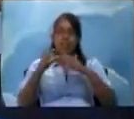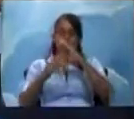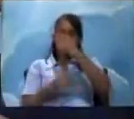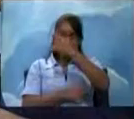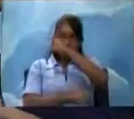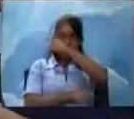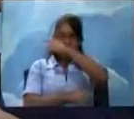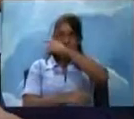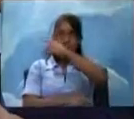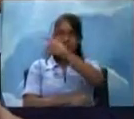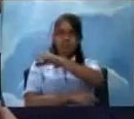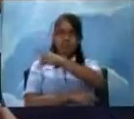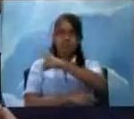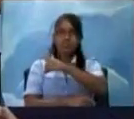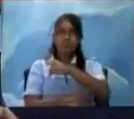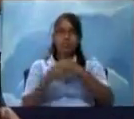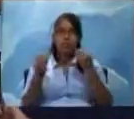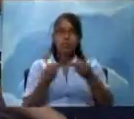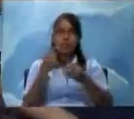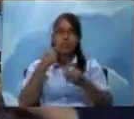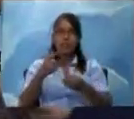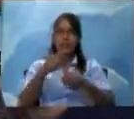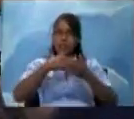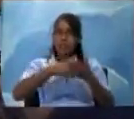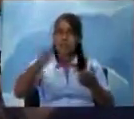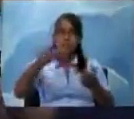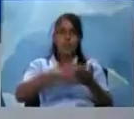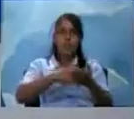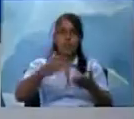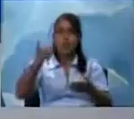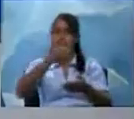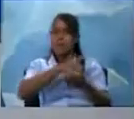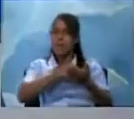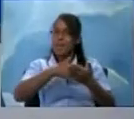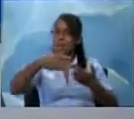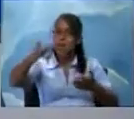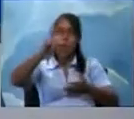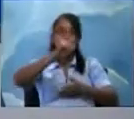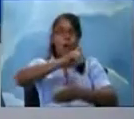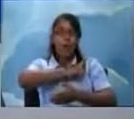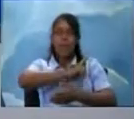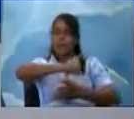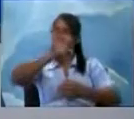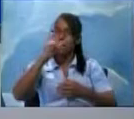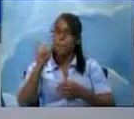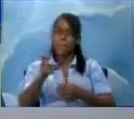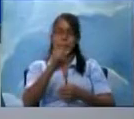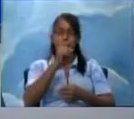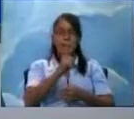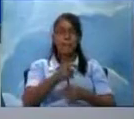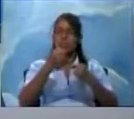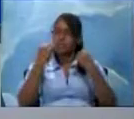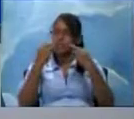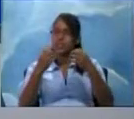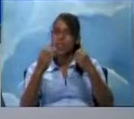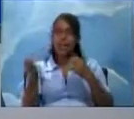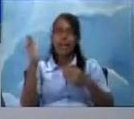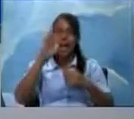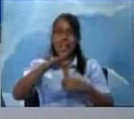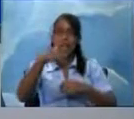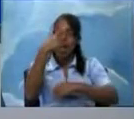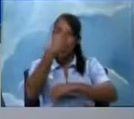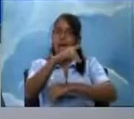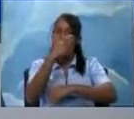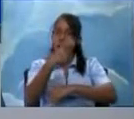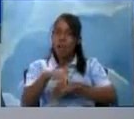¿Cómo le va a decir el Señor a esos millones de millones de millones de millones de millones que estarán